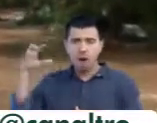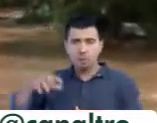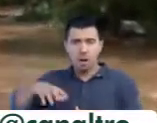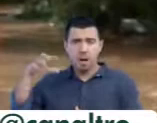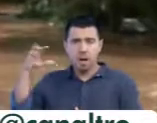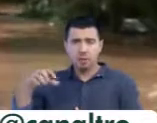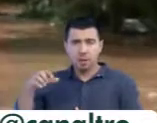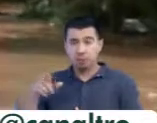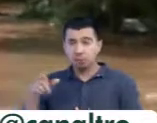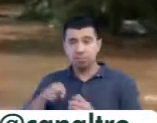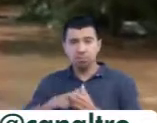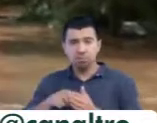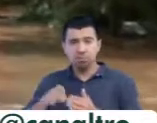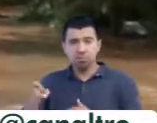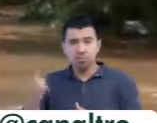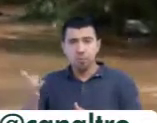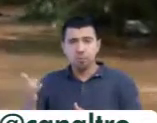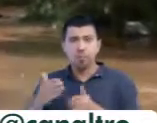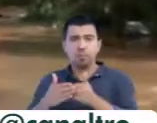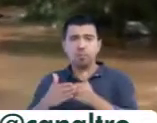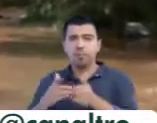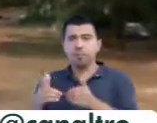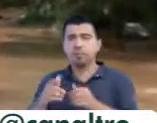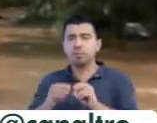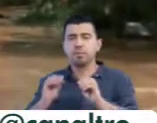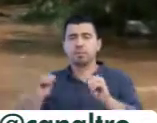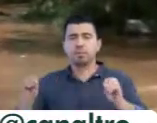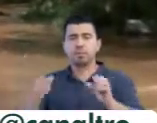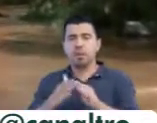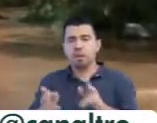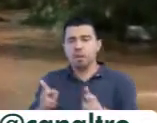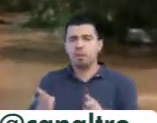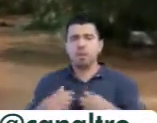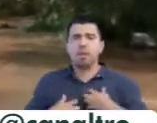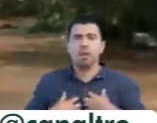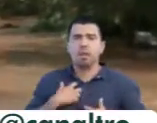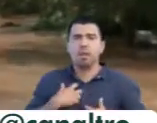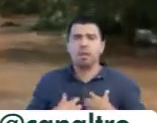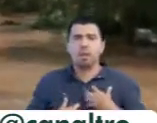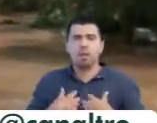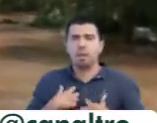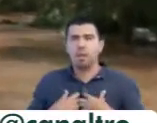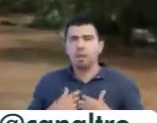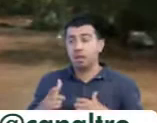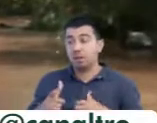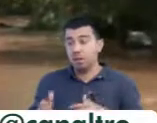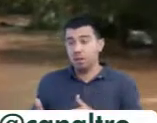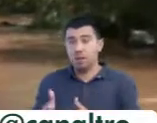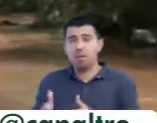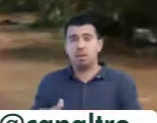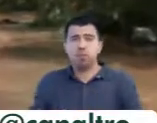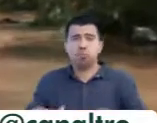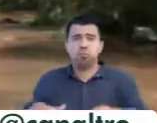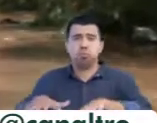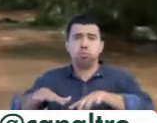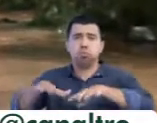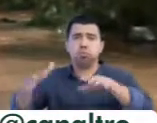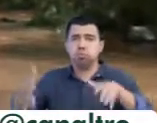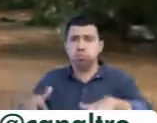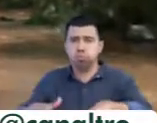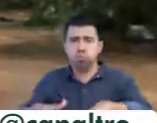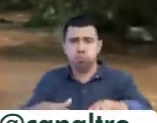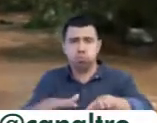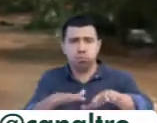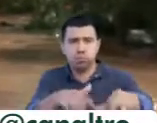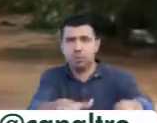municipio de Girón encienden alarmas porque se encuentran, según ellos, en peligro porque la creciente del Río de Oro ha derrumbado la barranca que está